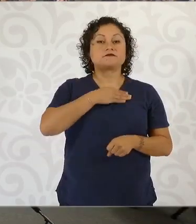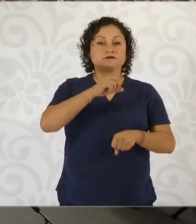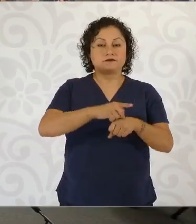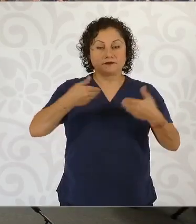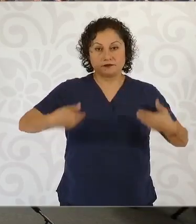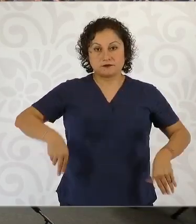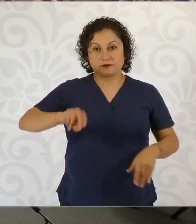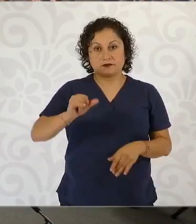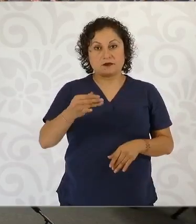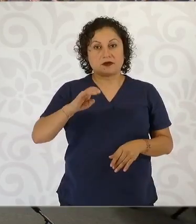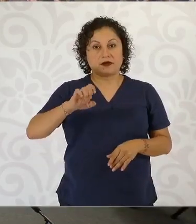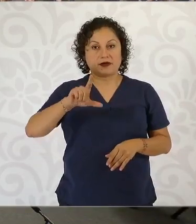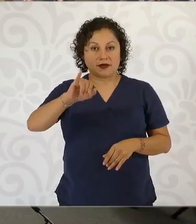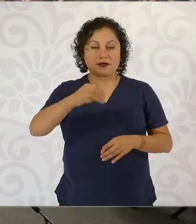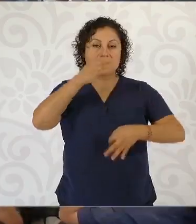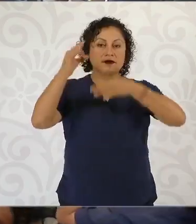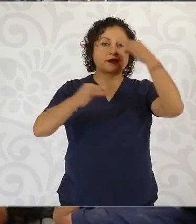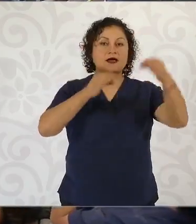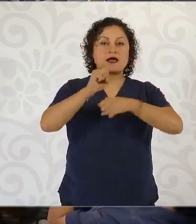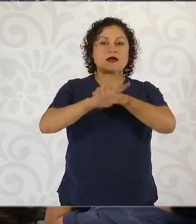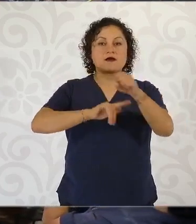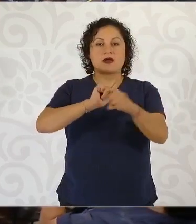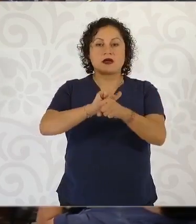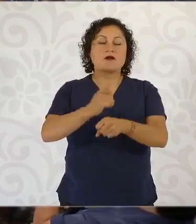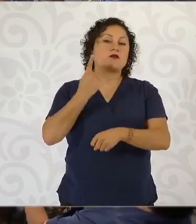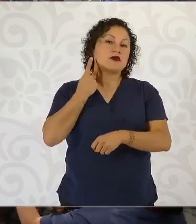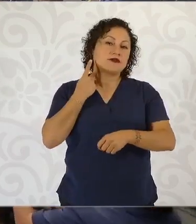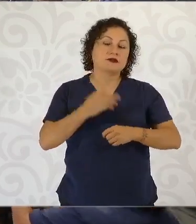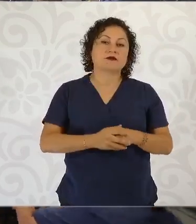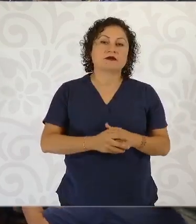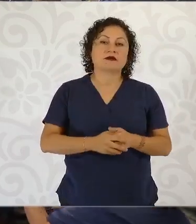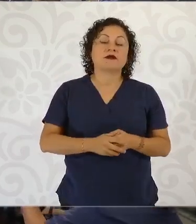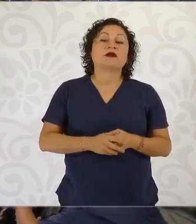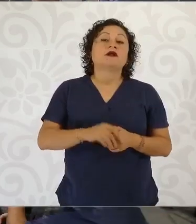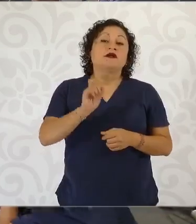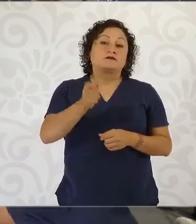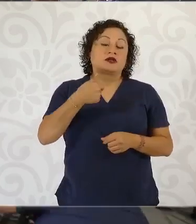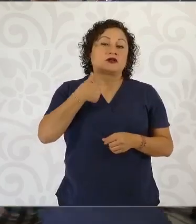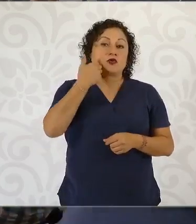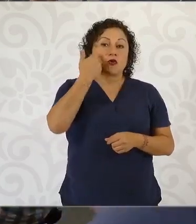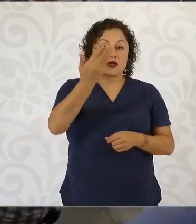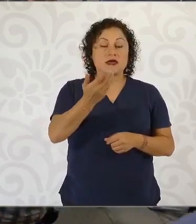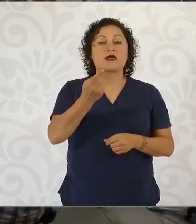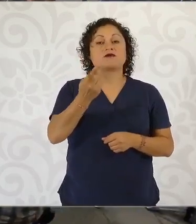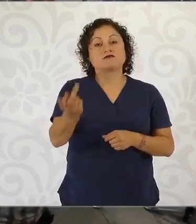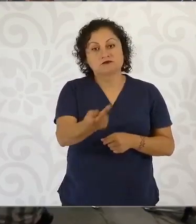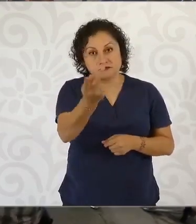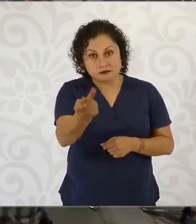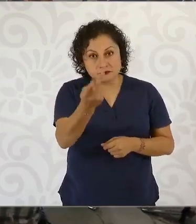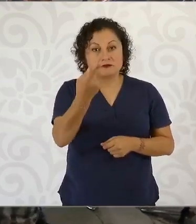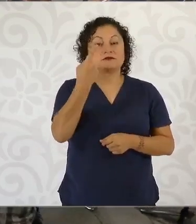Nayeli Roldán, de Animal Político. El primer punto que me gustaría preguntarle es, de acuerdo con datos